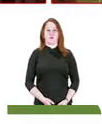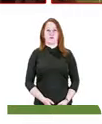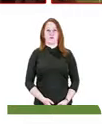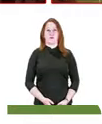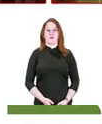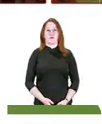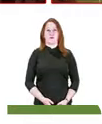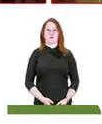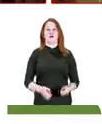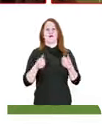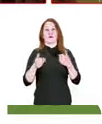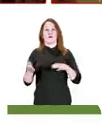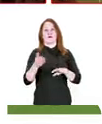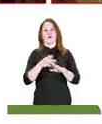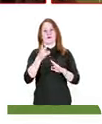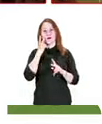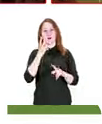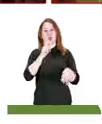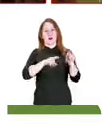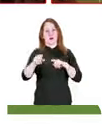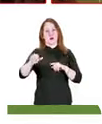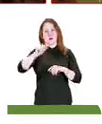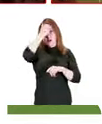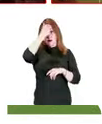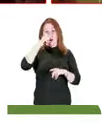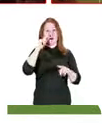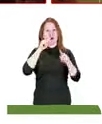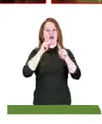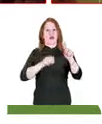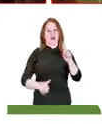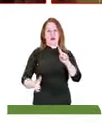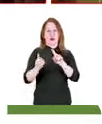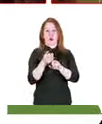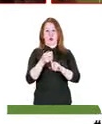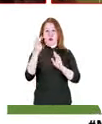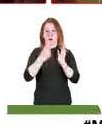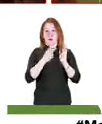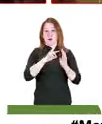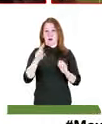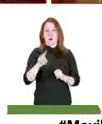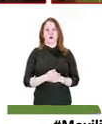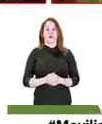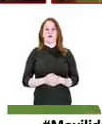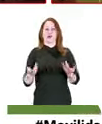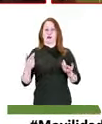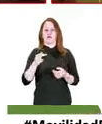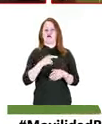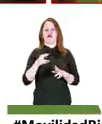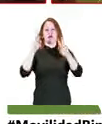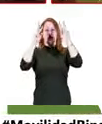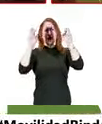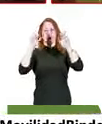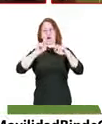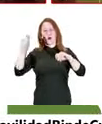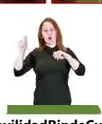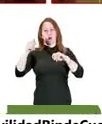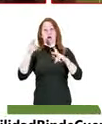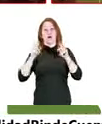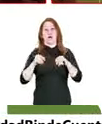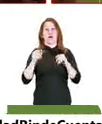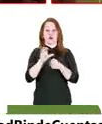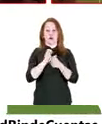Bueno, Álvaro, veíamos algunos de los principales logros de Transmilenio S.A. durante el año 2021, pero como los otros temas, también la ciudadanía